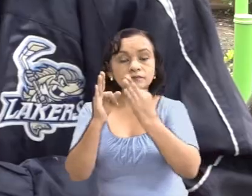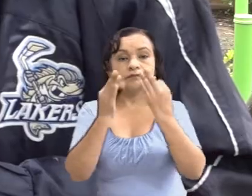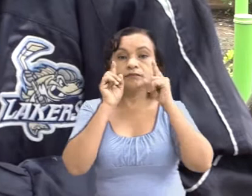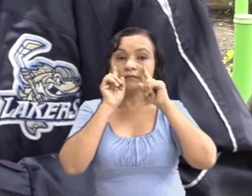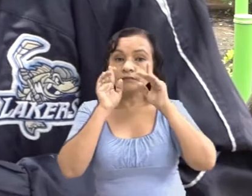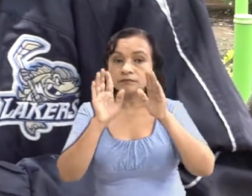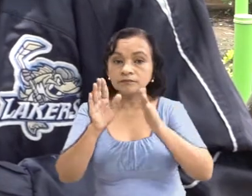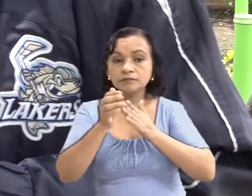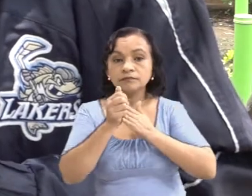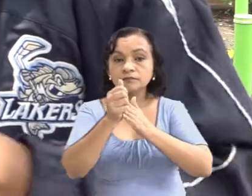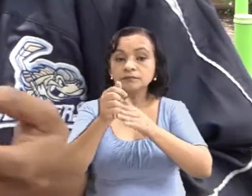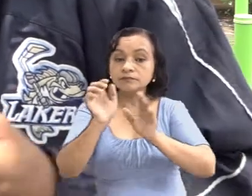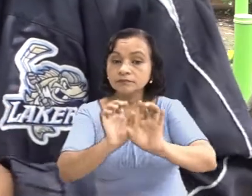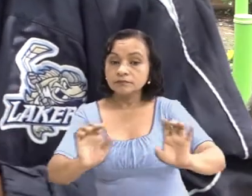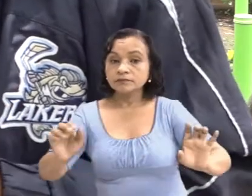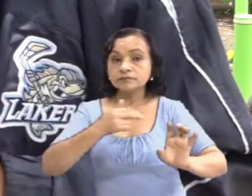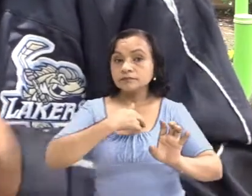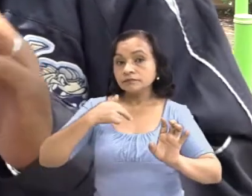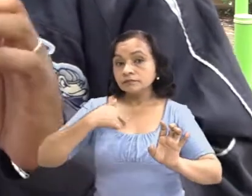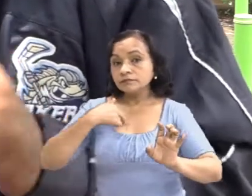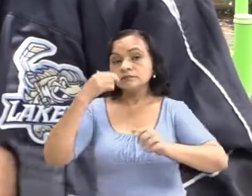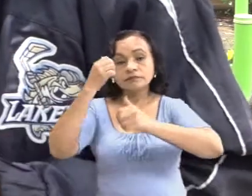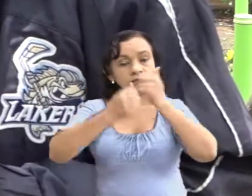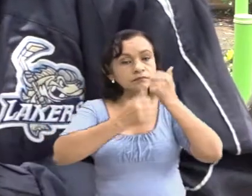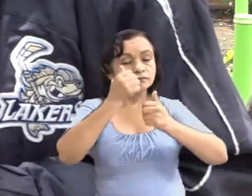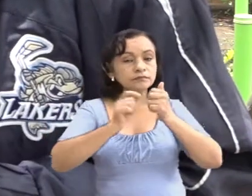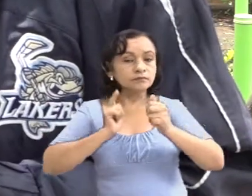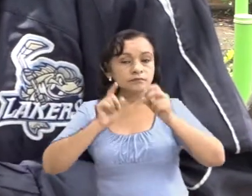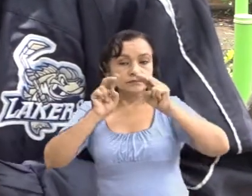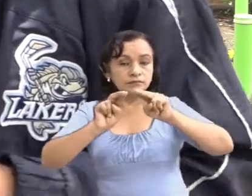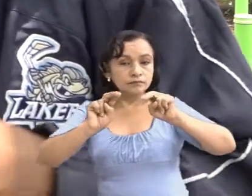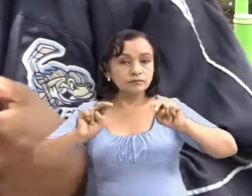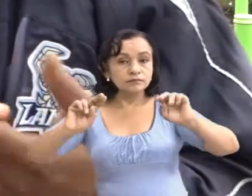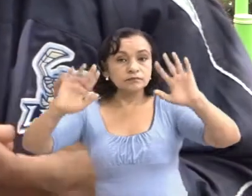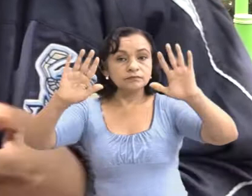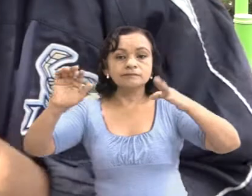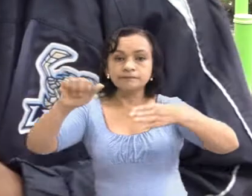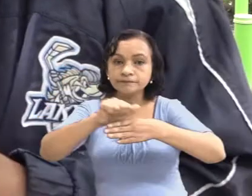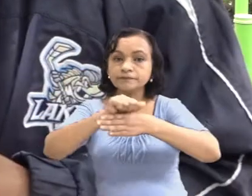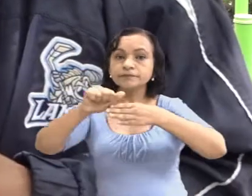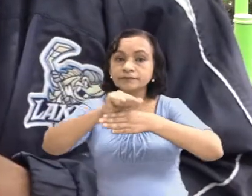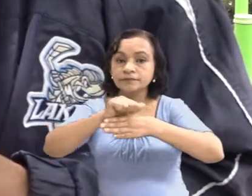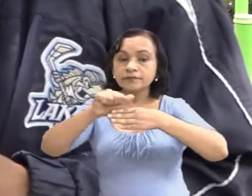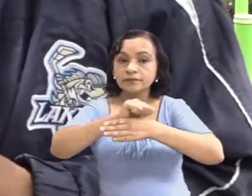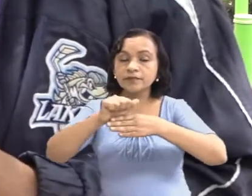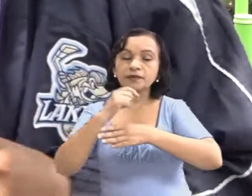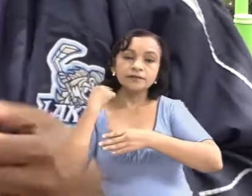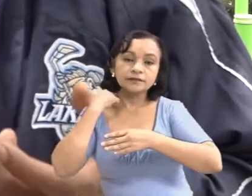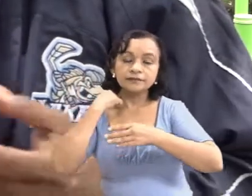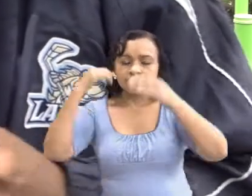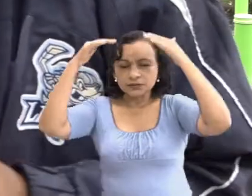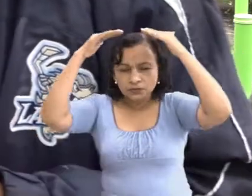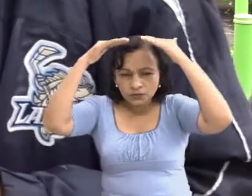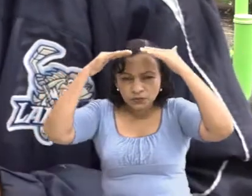de seguridad, orientando a los niños qué hacer en caso según el fenómeno que se dé. Y tenemos las prácticas de los ejercicios que